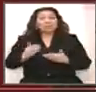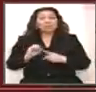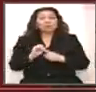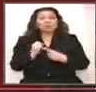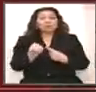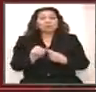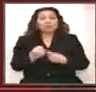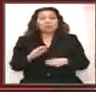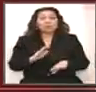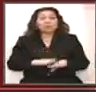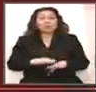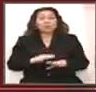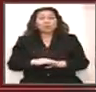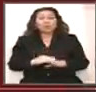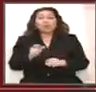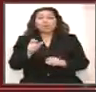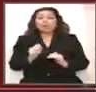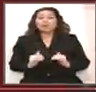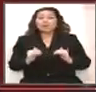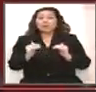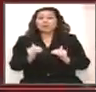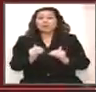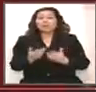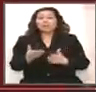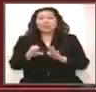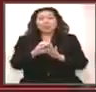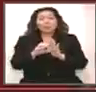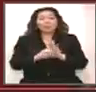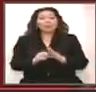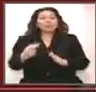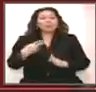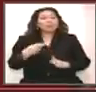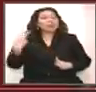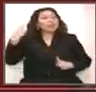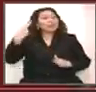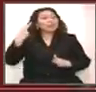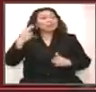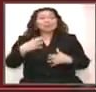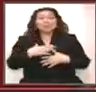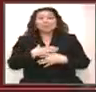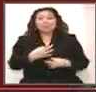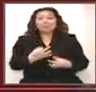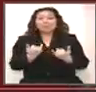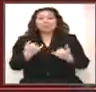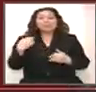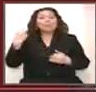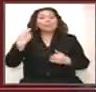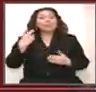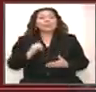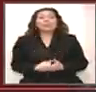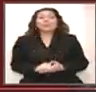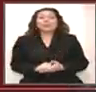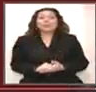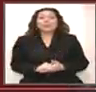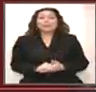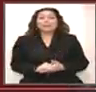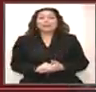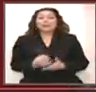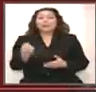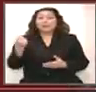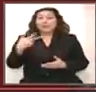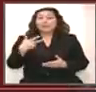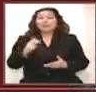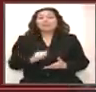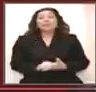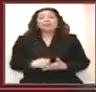social respecto de los adultos, y esa constituye una segunda razón del interés en esta política. Y una